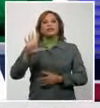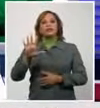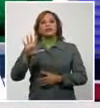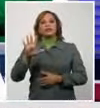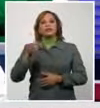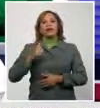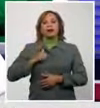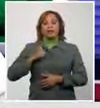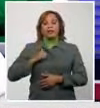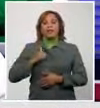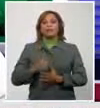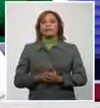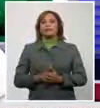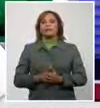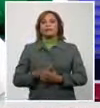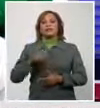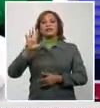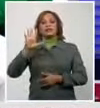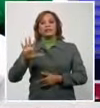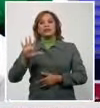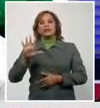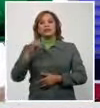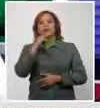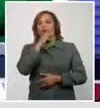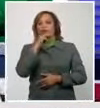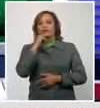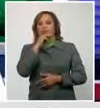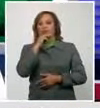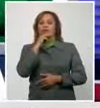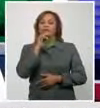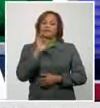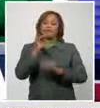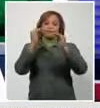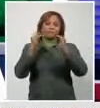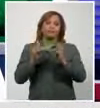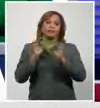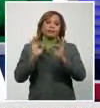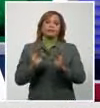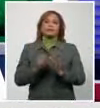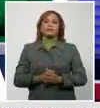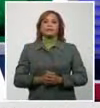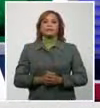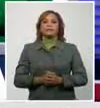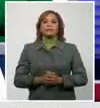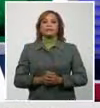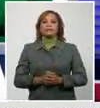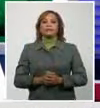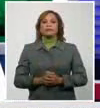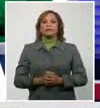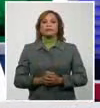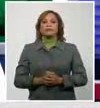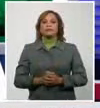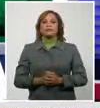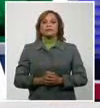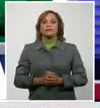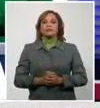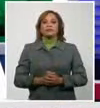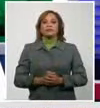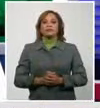canadienses, 5 son de Rusia. Es como se comporta. Ahí vienen las barras